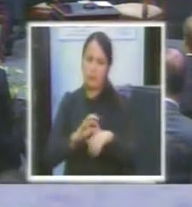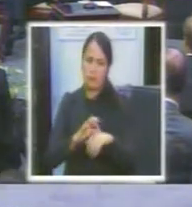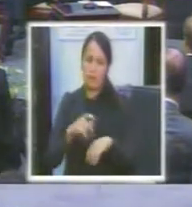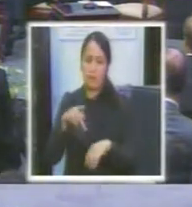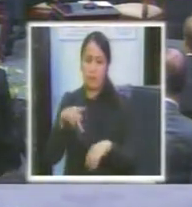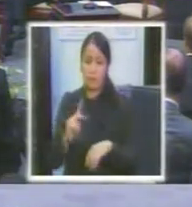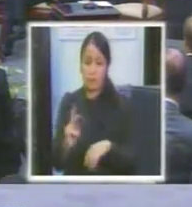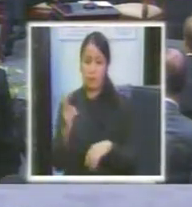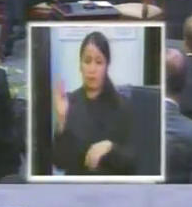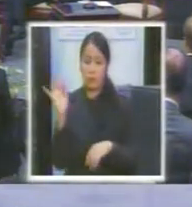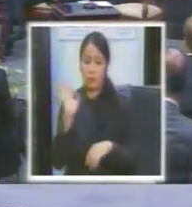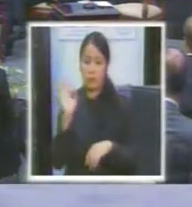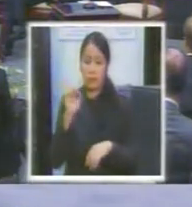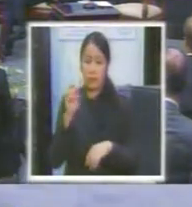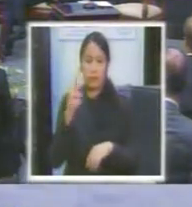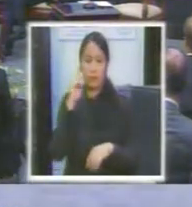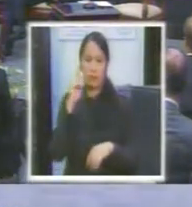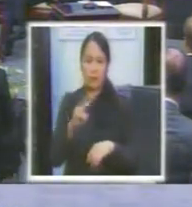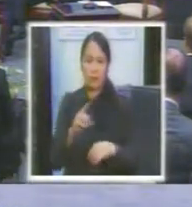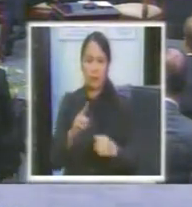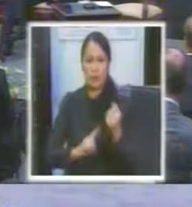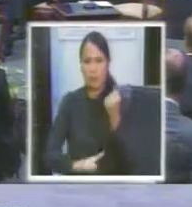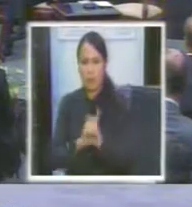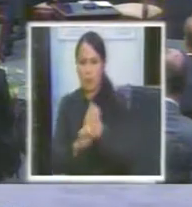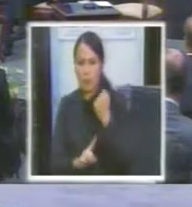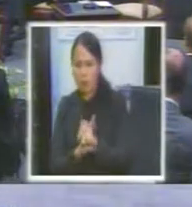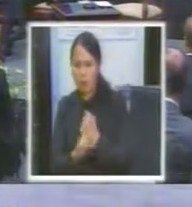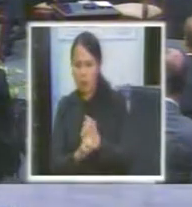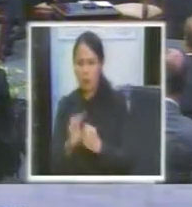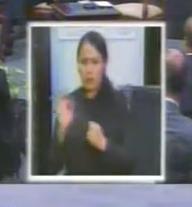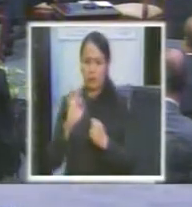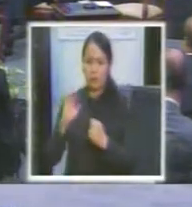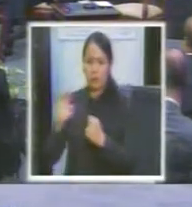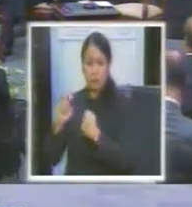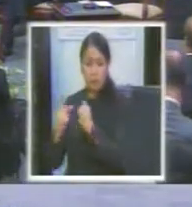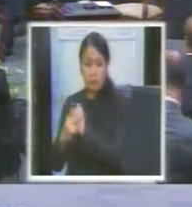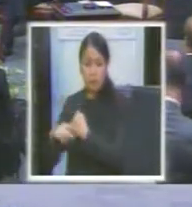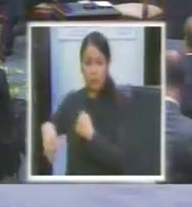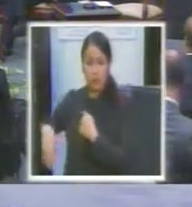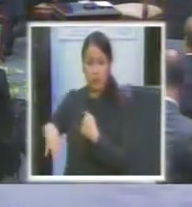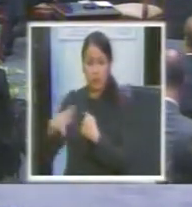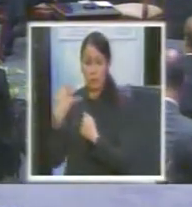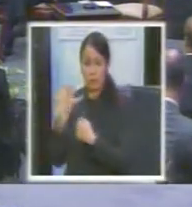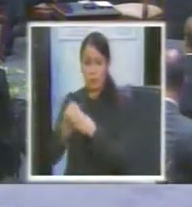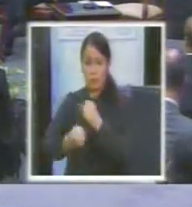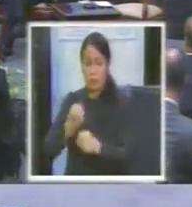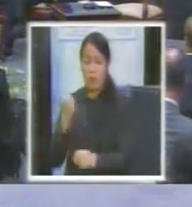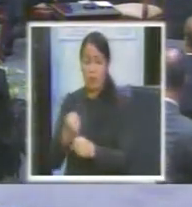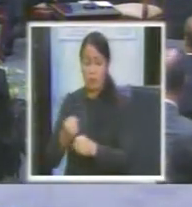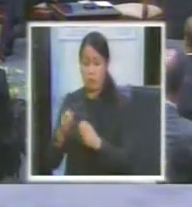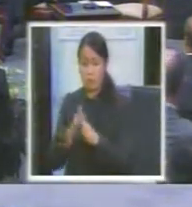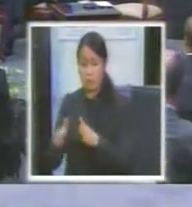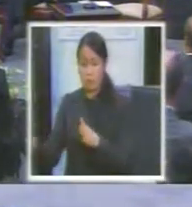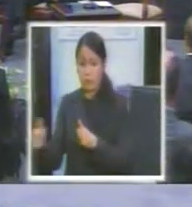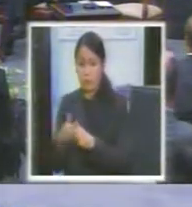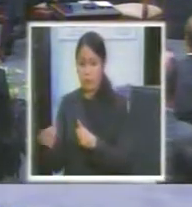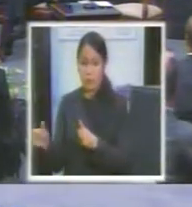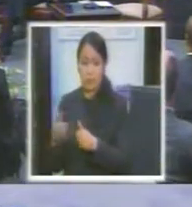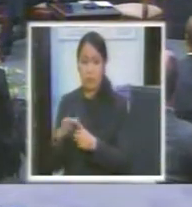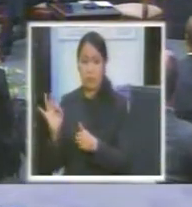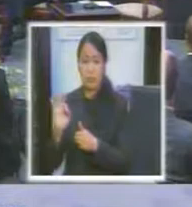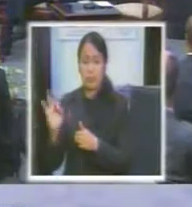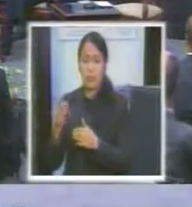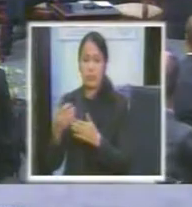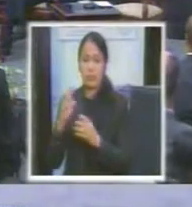que deban de perderse de vista los problemas que ha experimentado la propia Unión Europea en el último lustro y que han quedado particularmente en